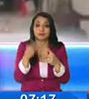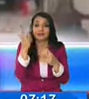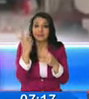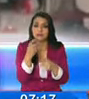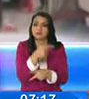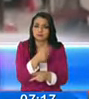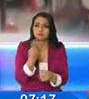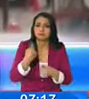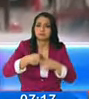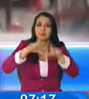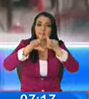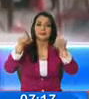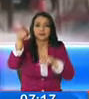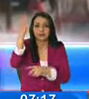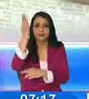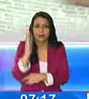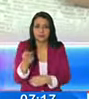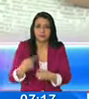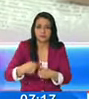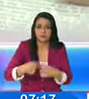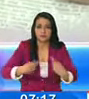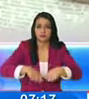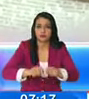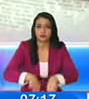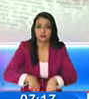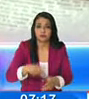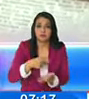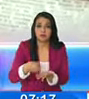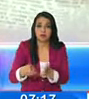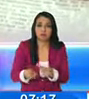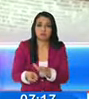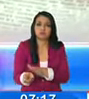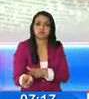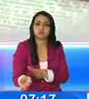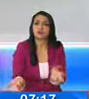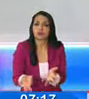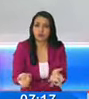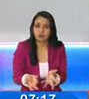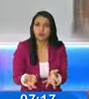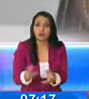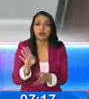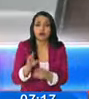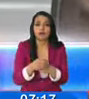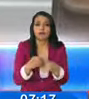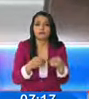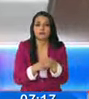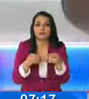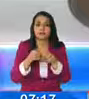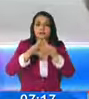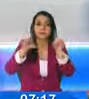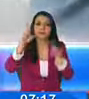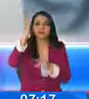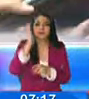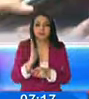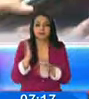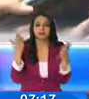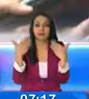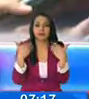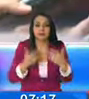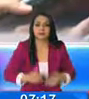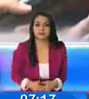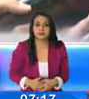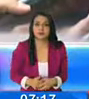participó la constructora brasileña. Los pagos en efectivo se habrían realizado en las oficinas de Odebrecht en Guayaquil.